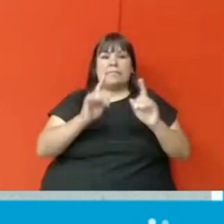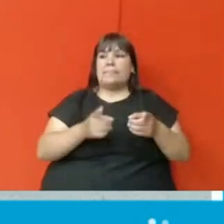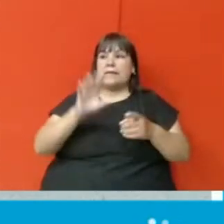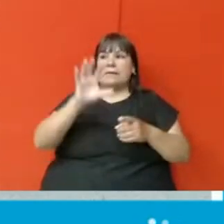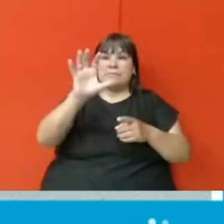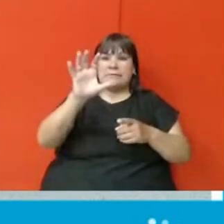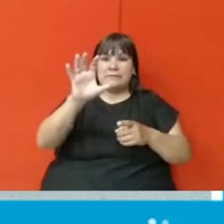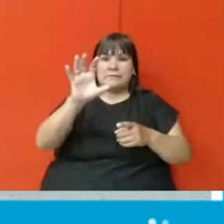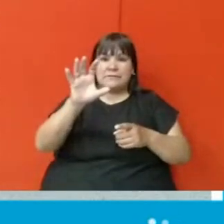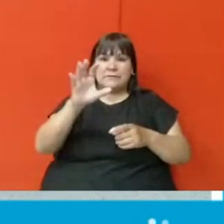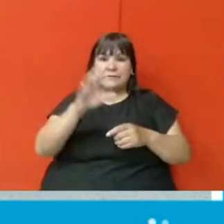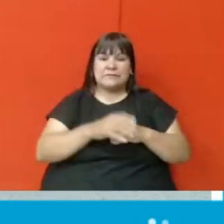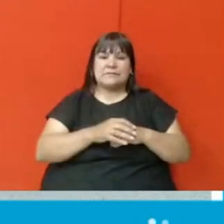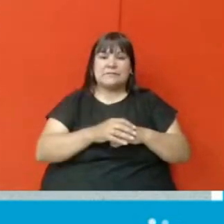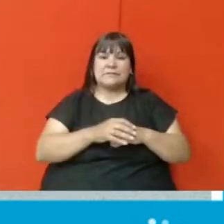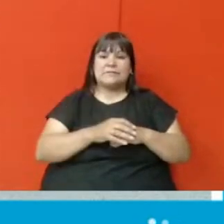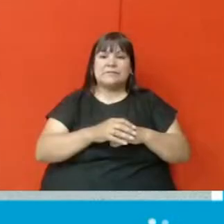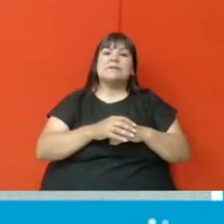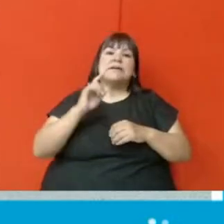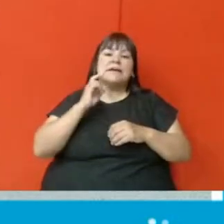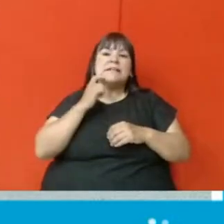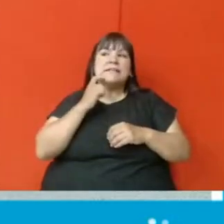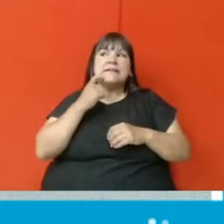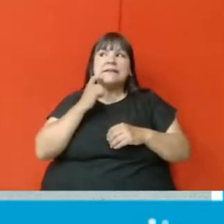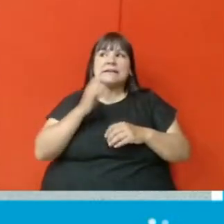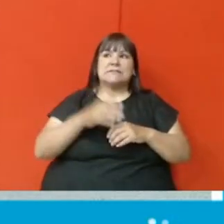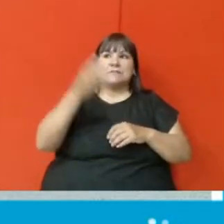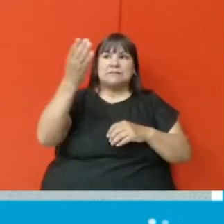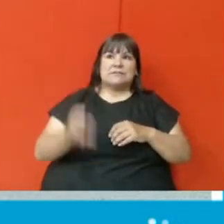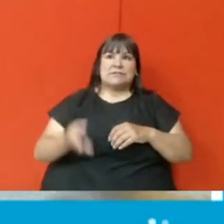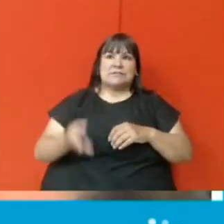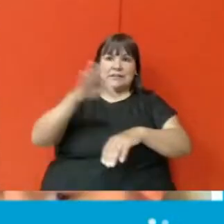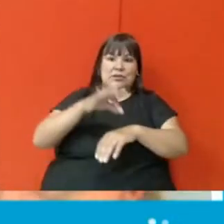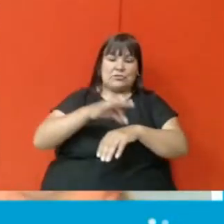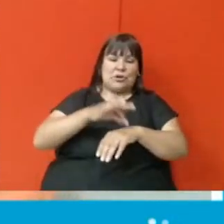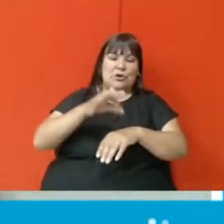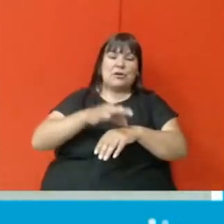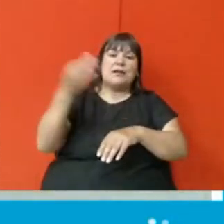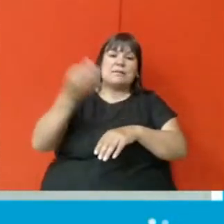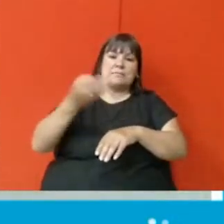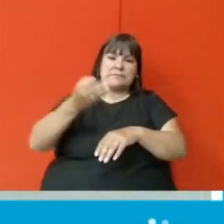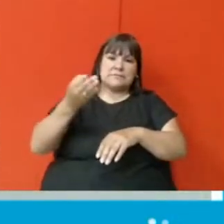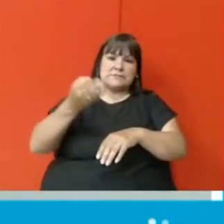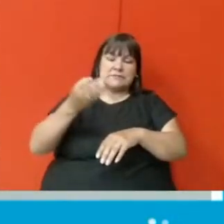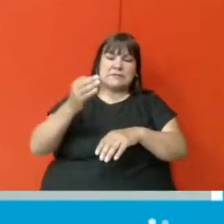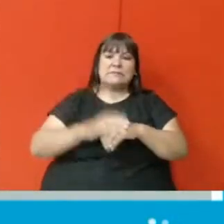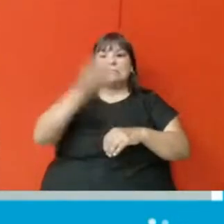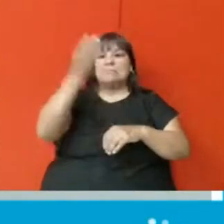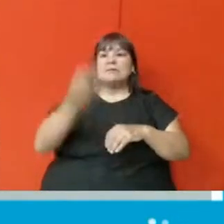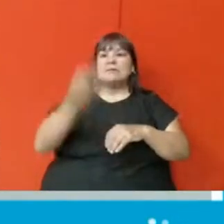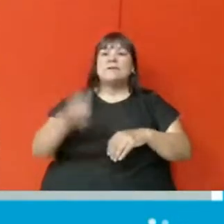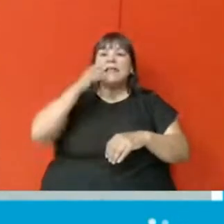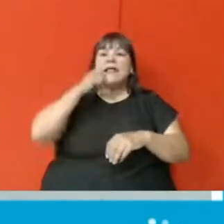Aires. Ella es médica especialista y consultora en geriatría y gerontología del Instituto Argentino de